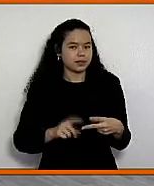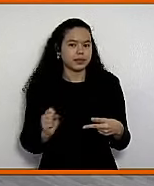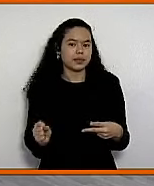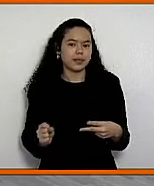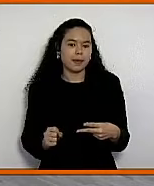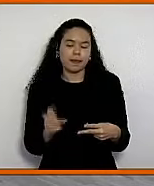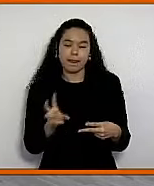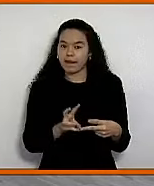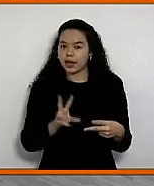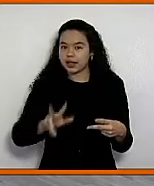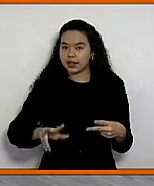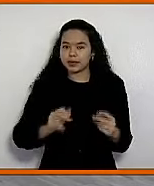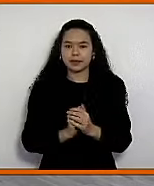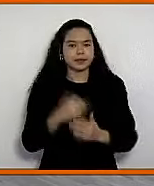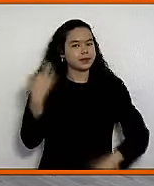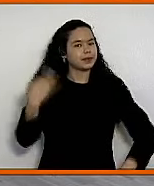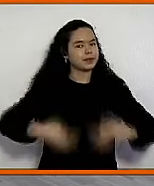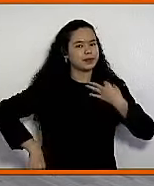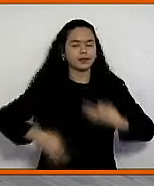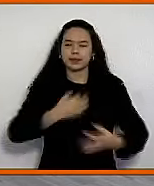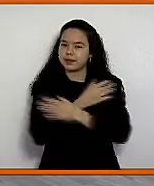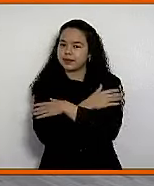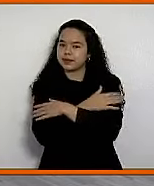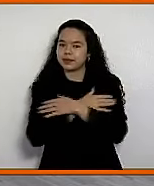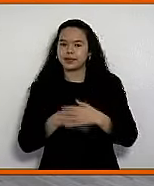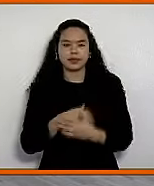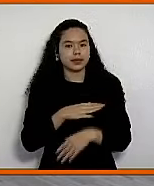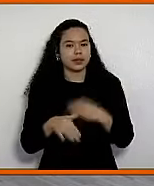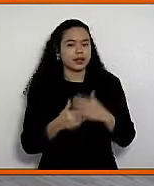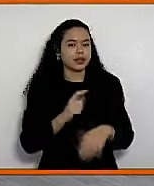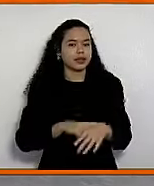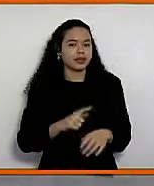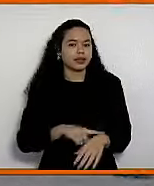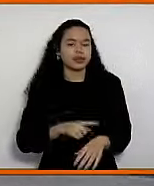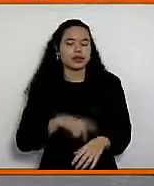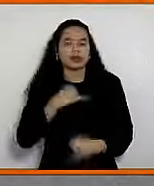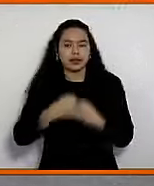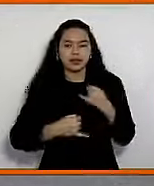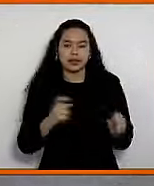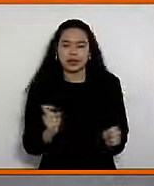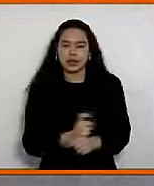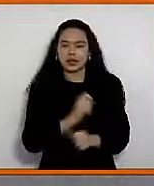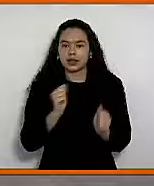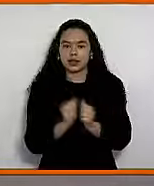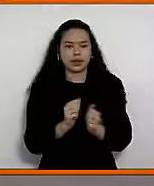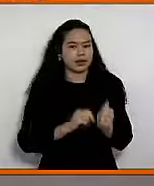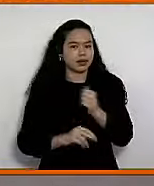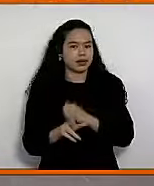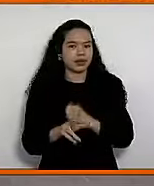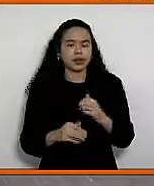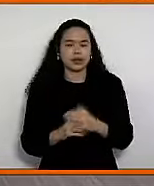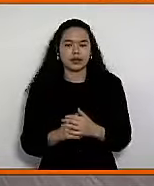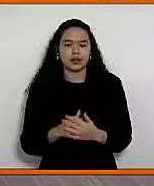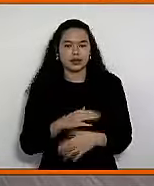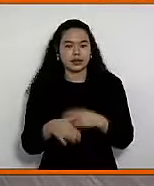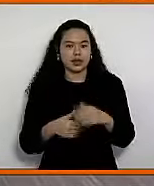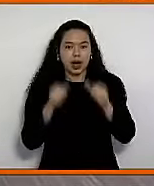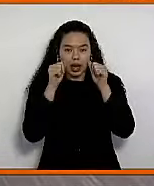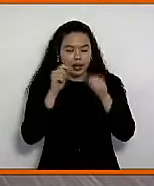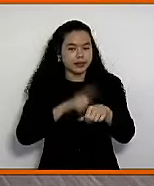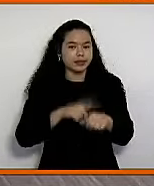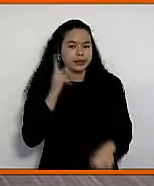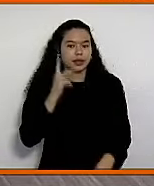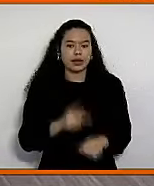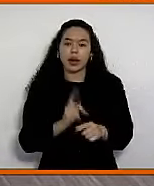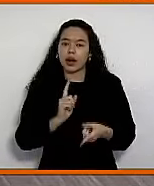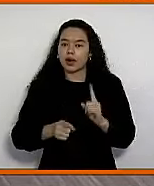2, 63. Muchas felicidades. Se llegó el momento de pegar y ganar con Pega 3. Atentos porque se